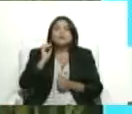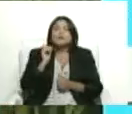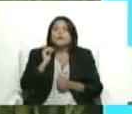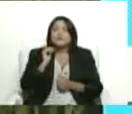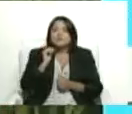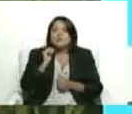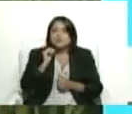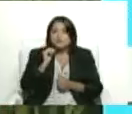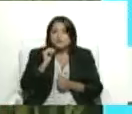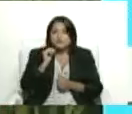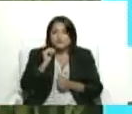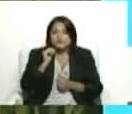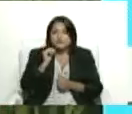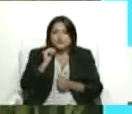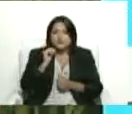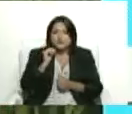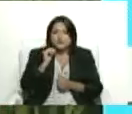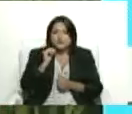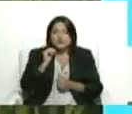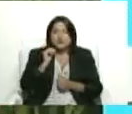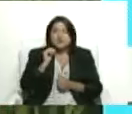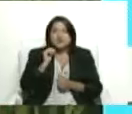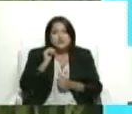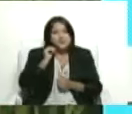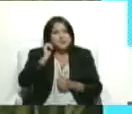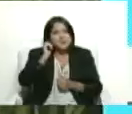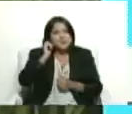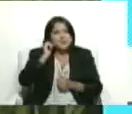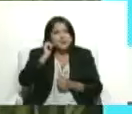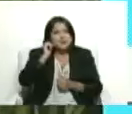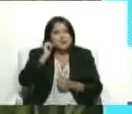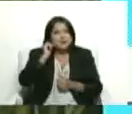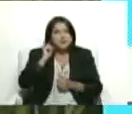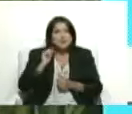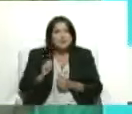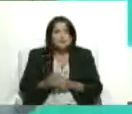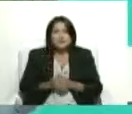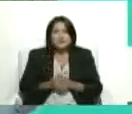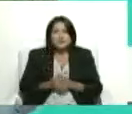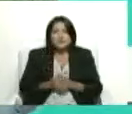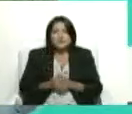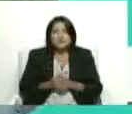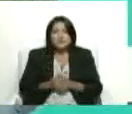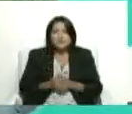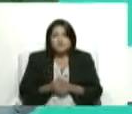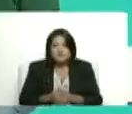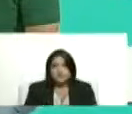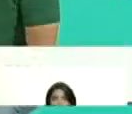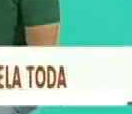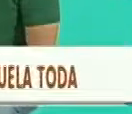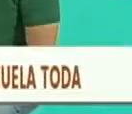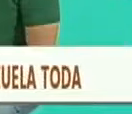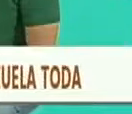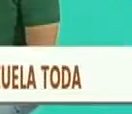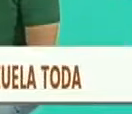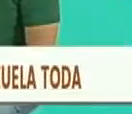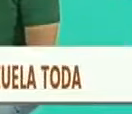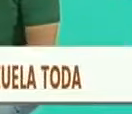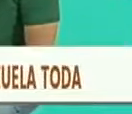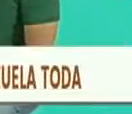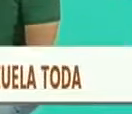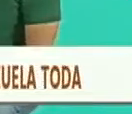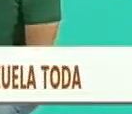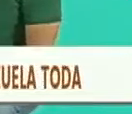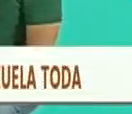de este acuerdo. Nosotros luego lo ratificamos, también se firmó un acuerdo para el respeto de nuestra Guayana Esequiba. Y ya públicamente,